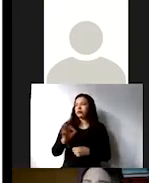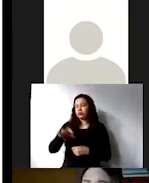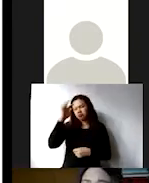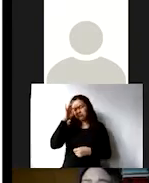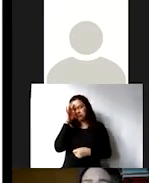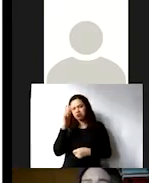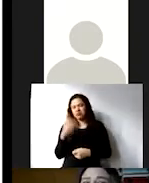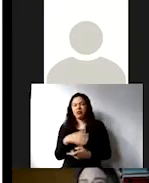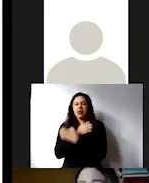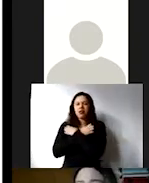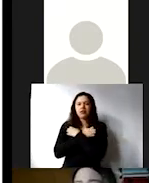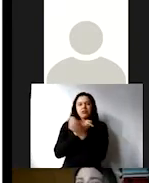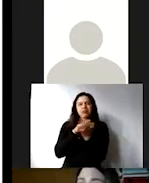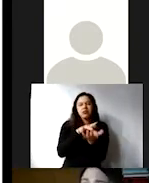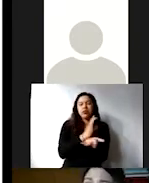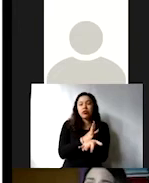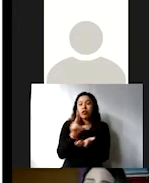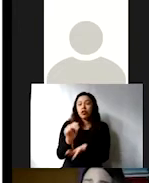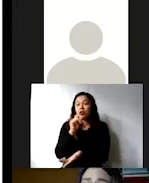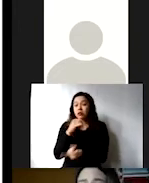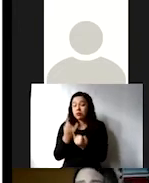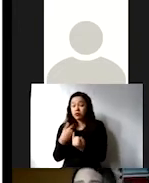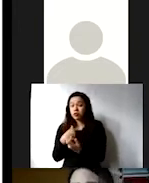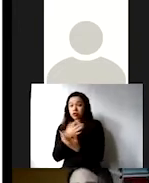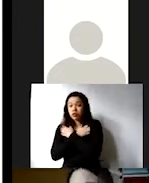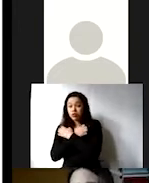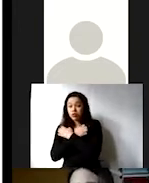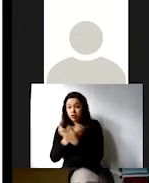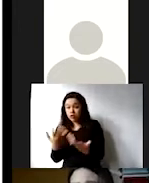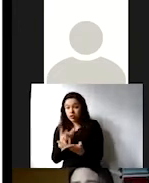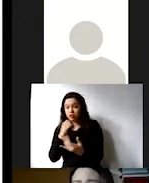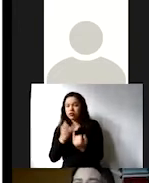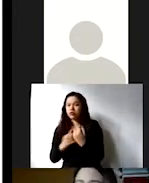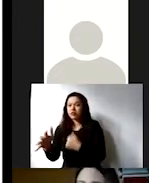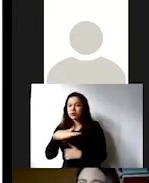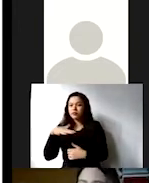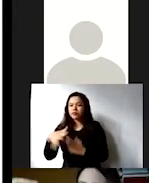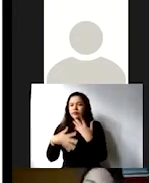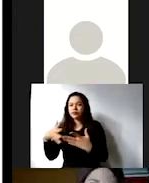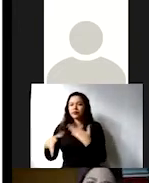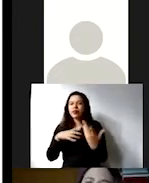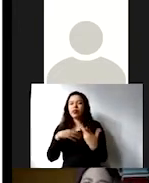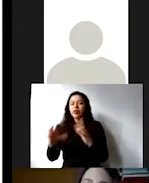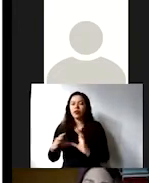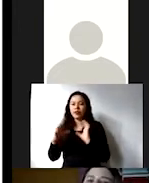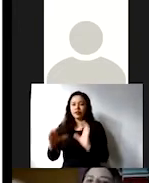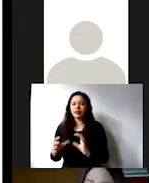en educación, pero me doy cuenta que también a raíz de lo que hago en educación trabajo con medio ambiente, entonces ahora plasmo que